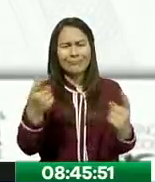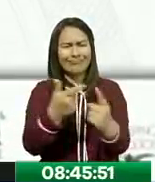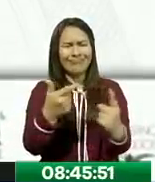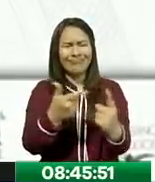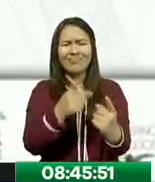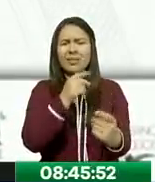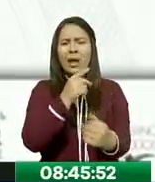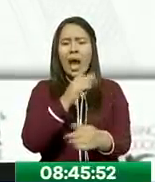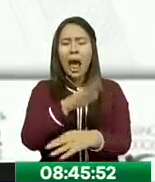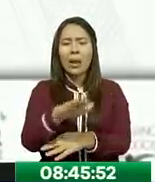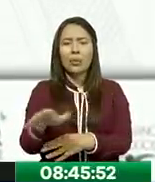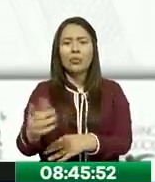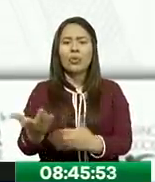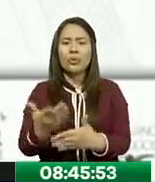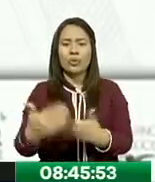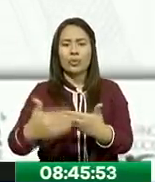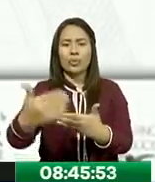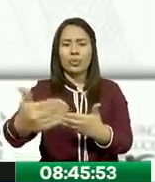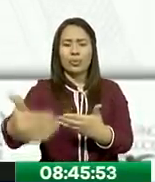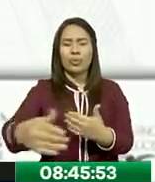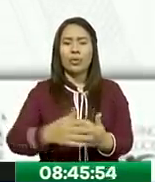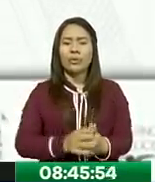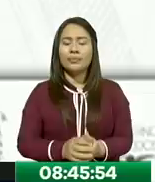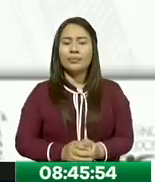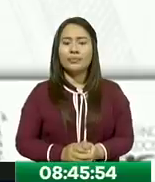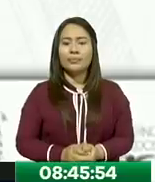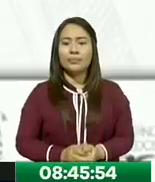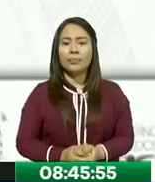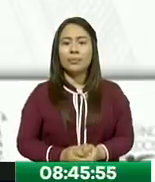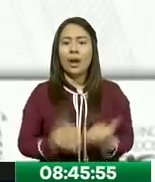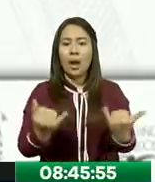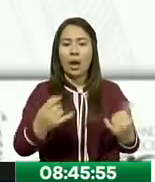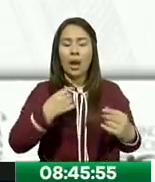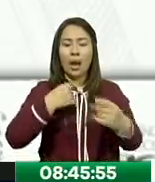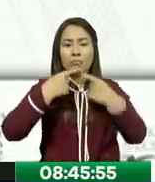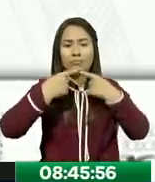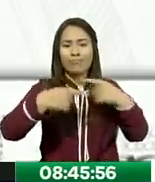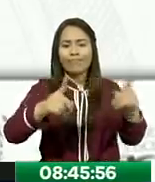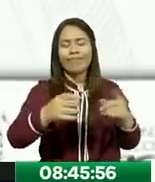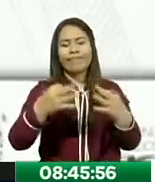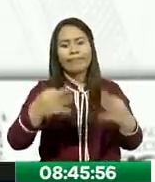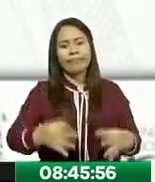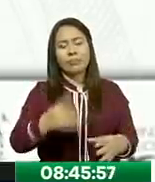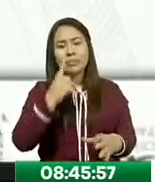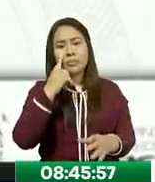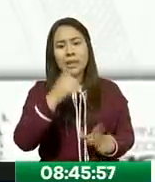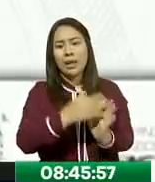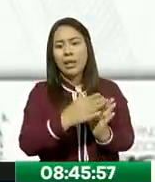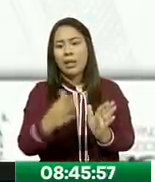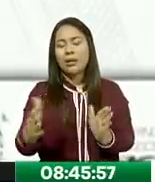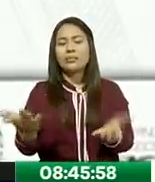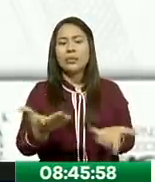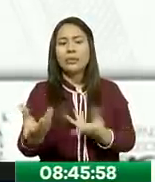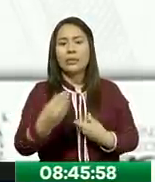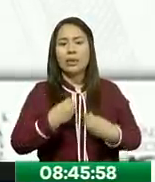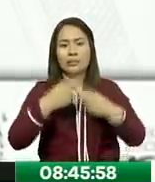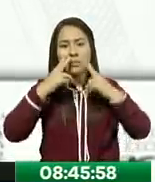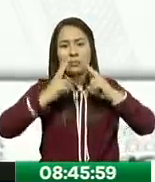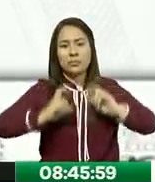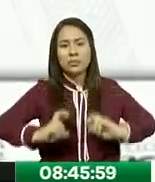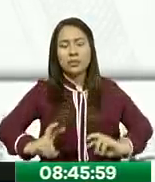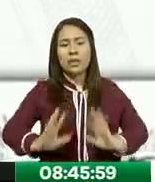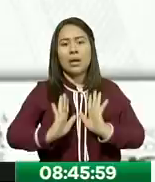entre alumnos suscitada a 3 cuadras de la unidad educativa, se activaron las rutas y protocolos para este tipo de casos mientras se realizan